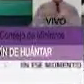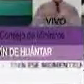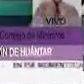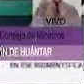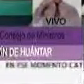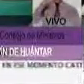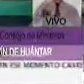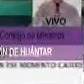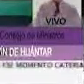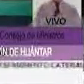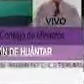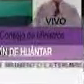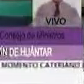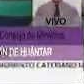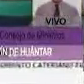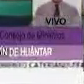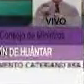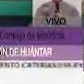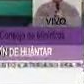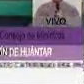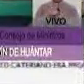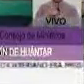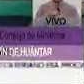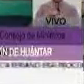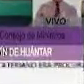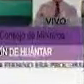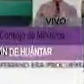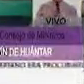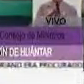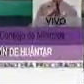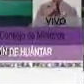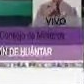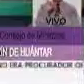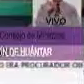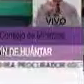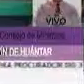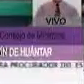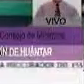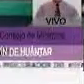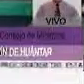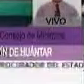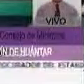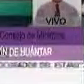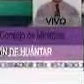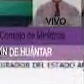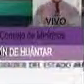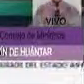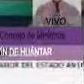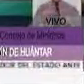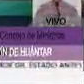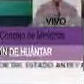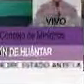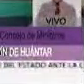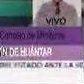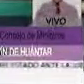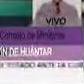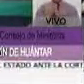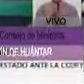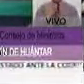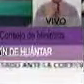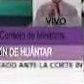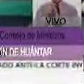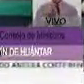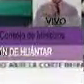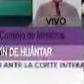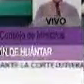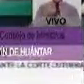de Estado del gobierno, la defensa de los comandos de Chavín de Huántar, que se produjo en una circunstancia especial, que